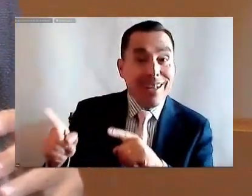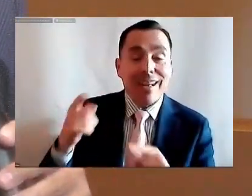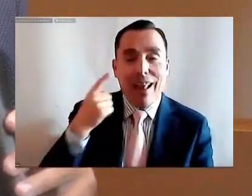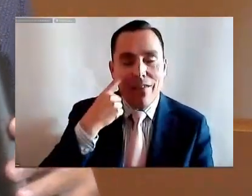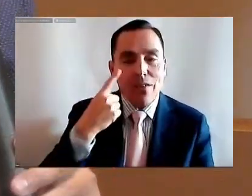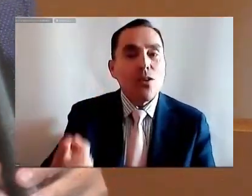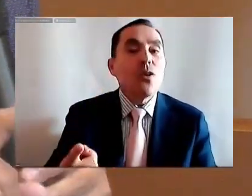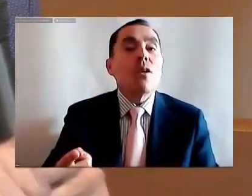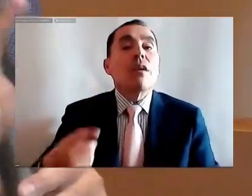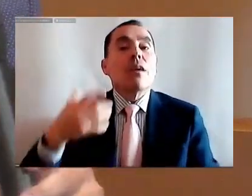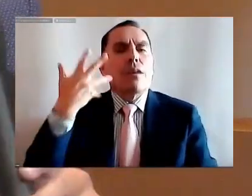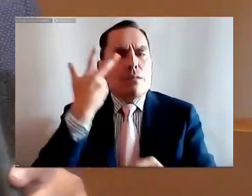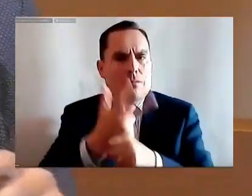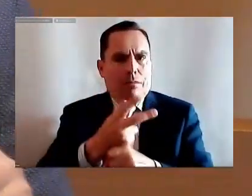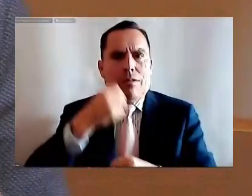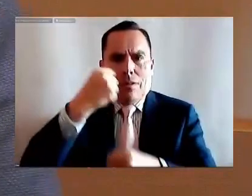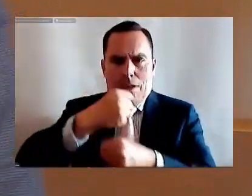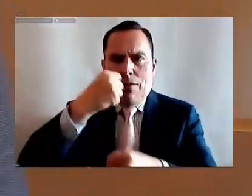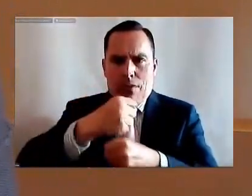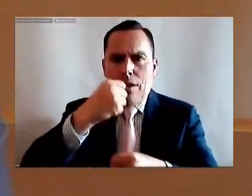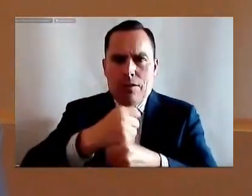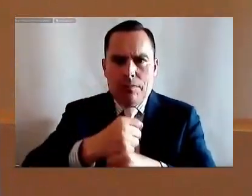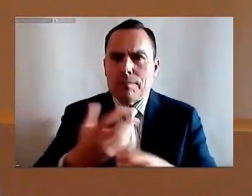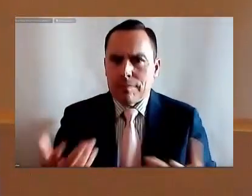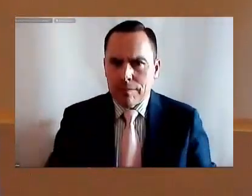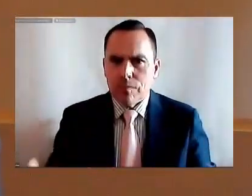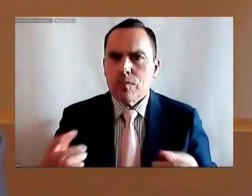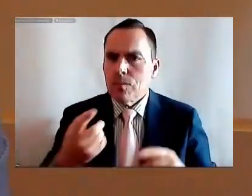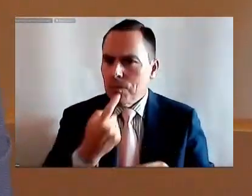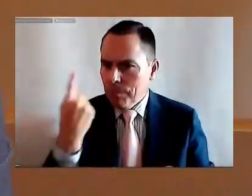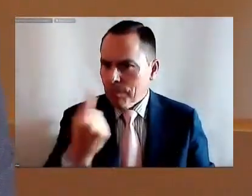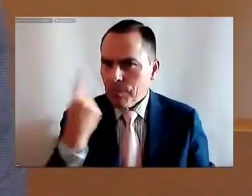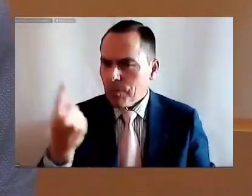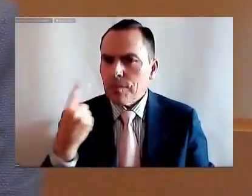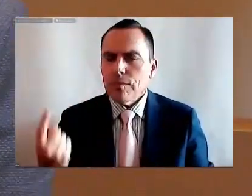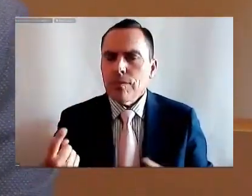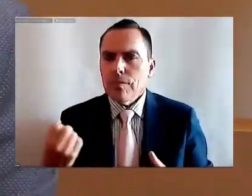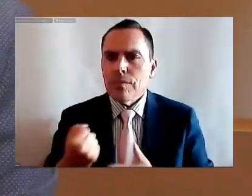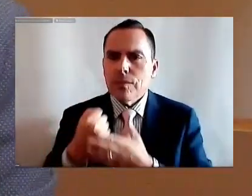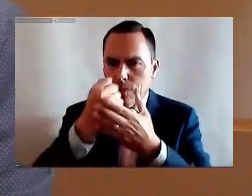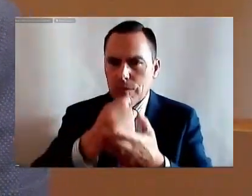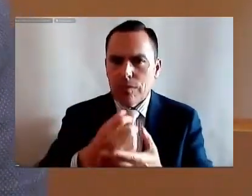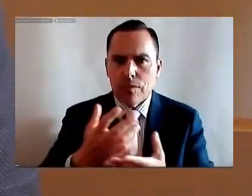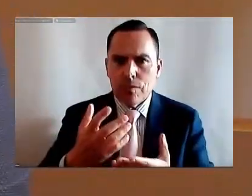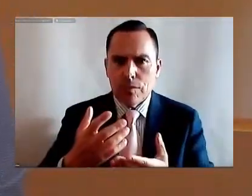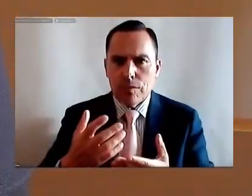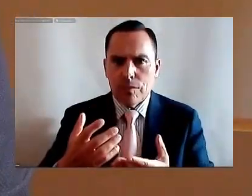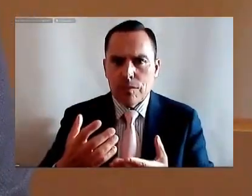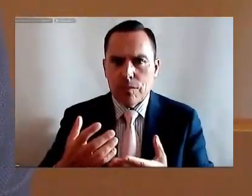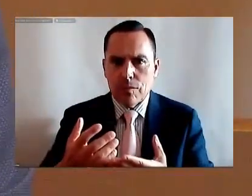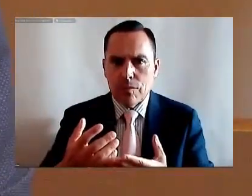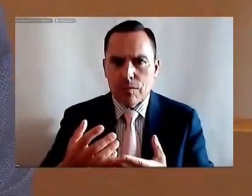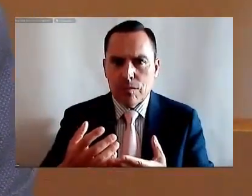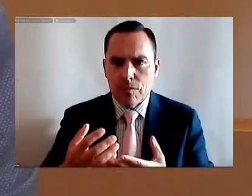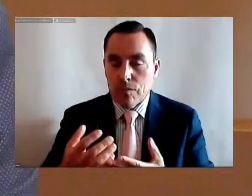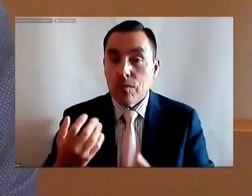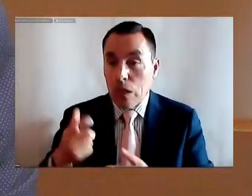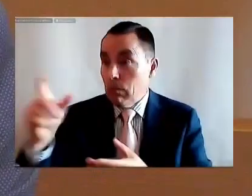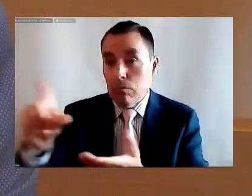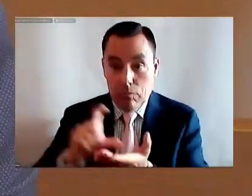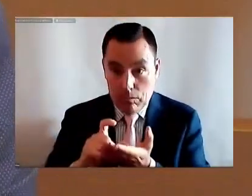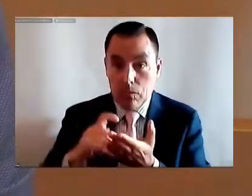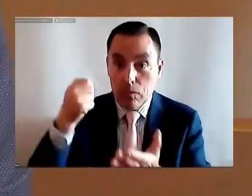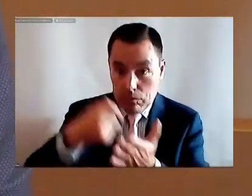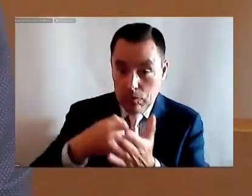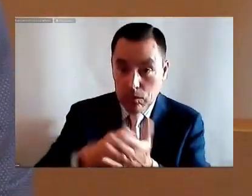cantidad de trabajo. No solo que es trabajo, no solo que es favorable, laborable, deberá ser remunerado, sino también